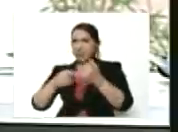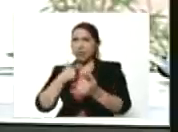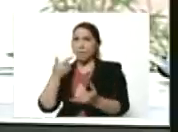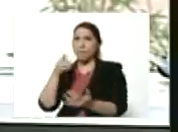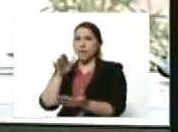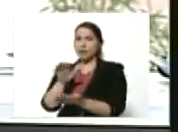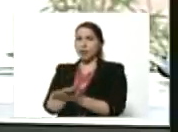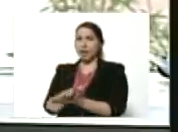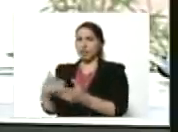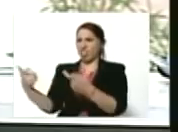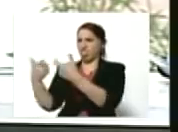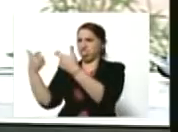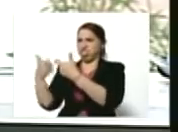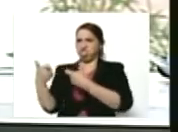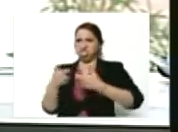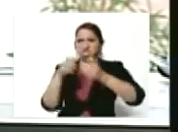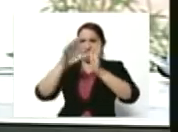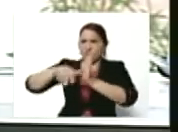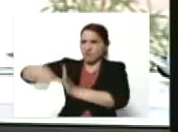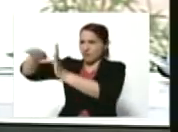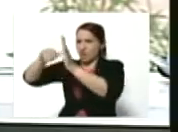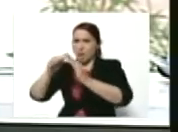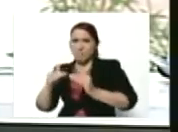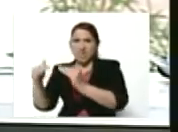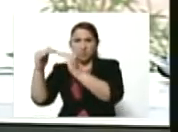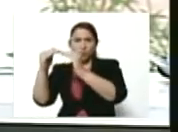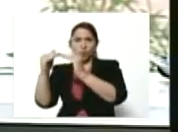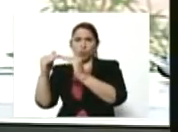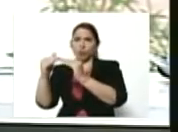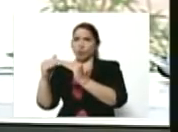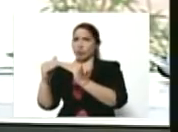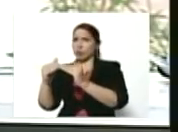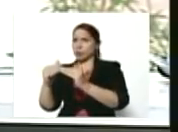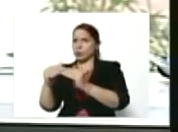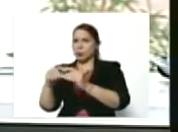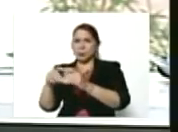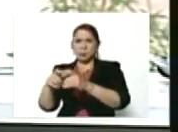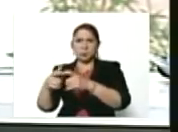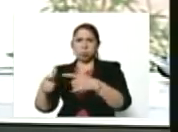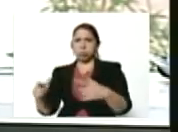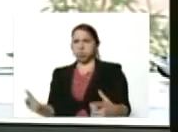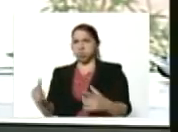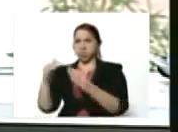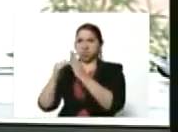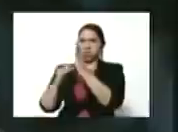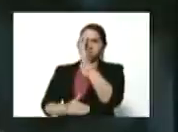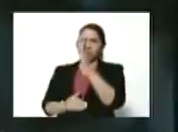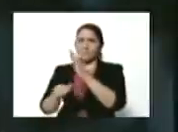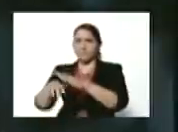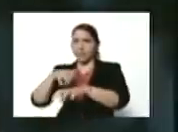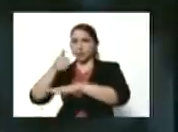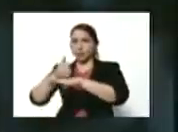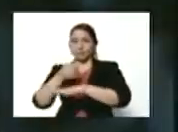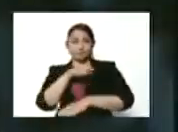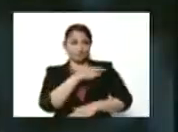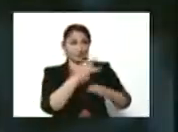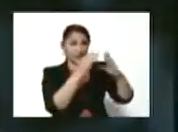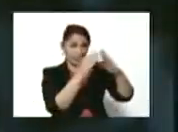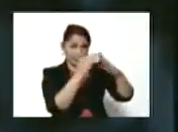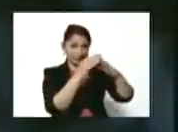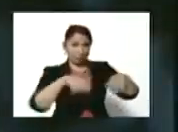matándose entre ellos mismos, robándose entre ellos mismos. Así es. La descomposición mayor, pues. Bueno, la finca de Doble